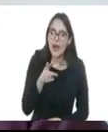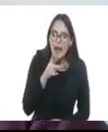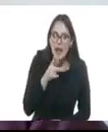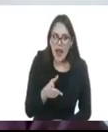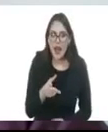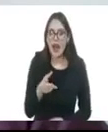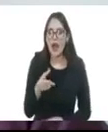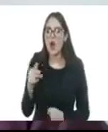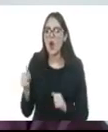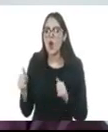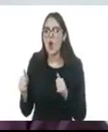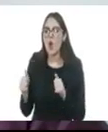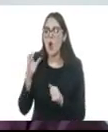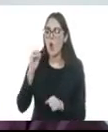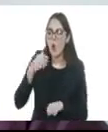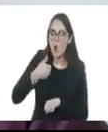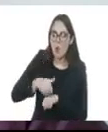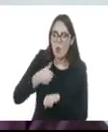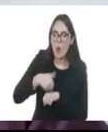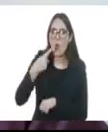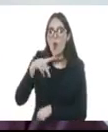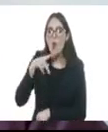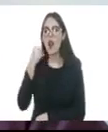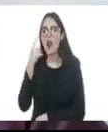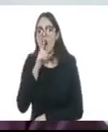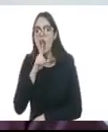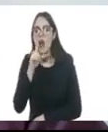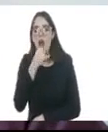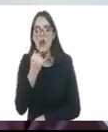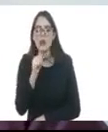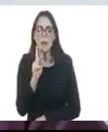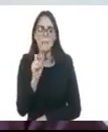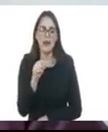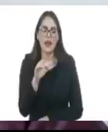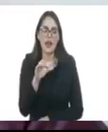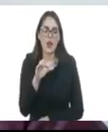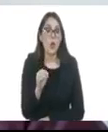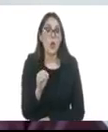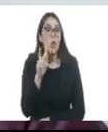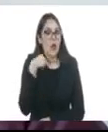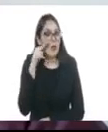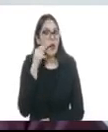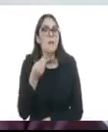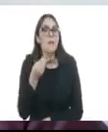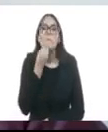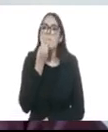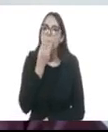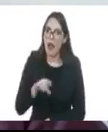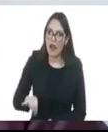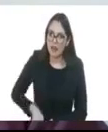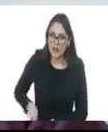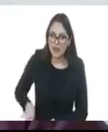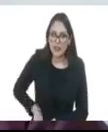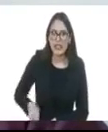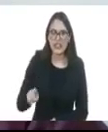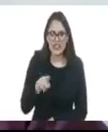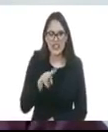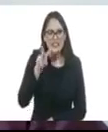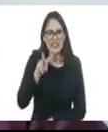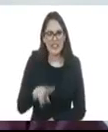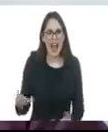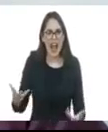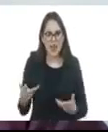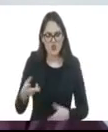Entonces nos llenó con mucha energía ver cómo ellos sí están haciendo trabajo, sí estaban haciendo una lucha muy